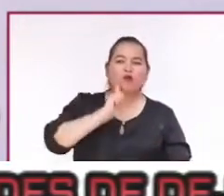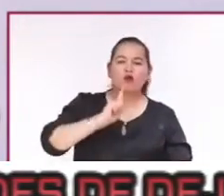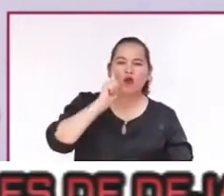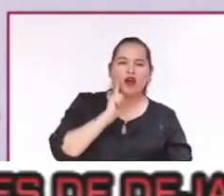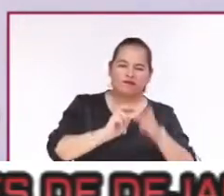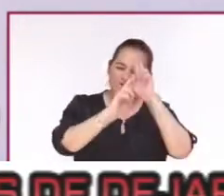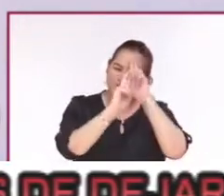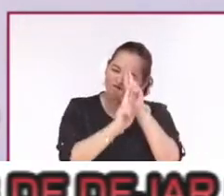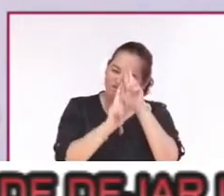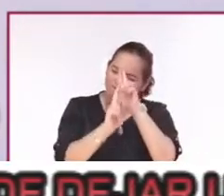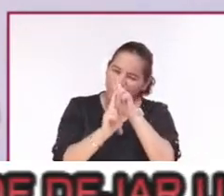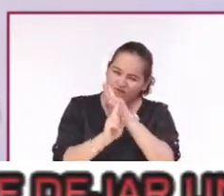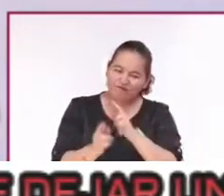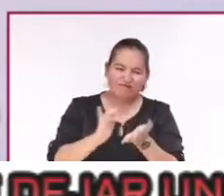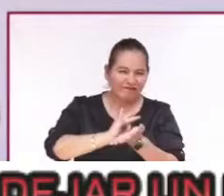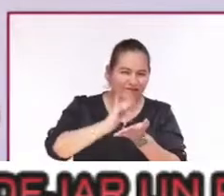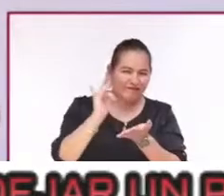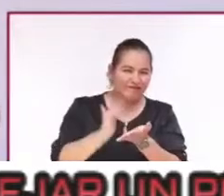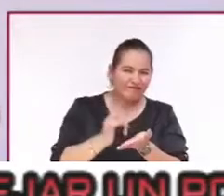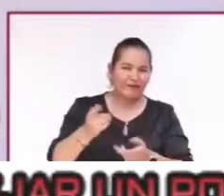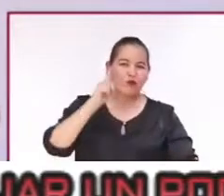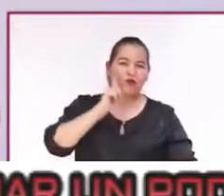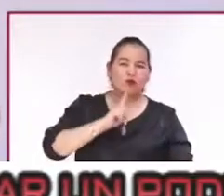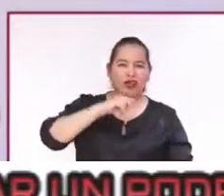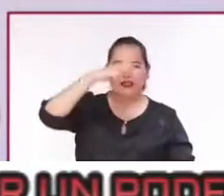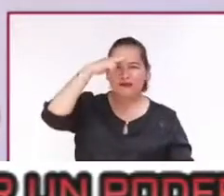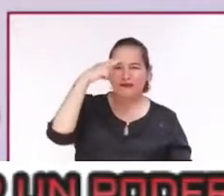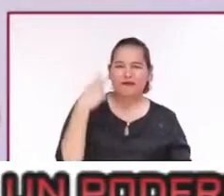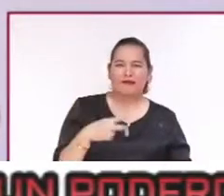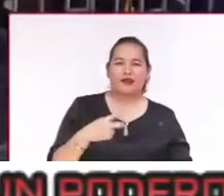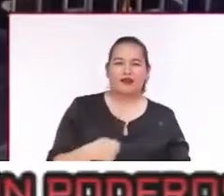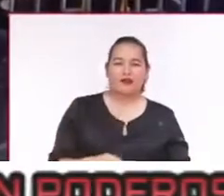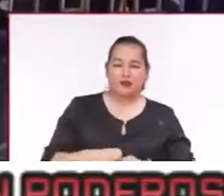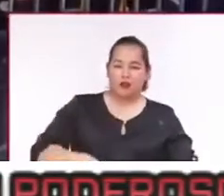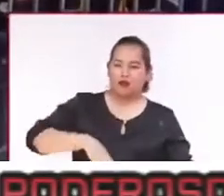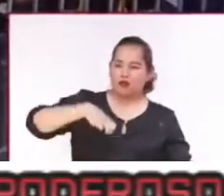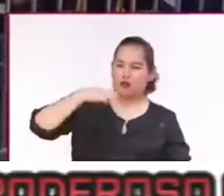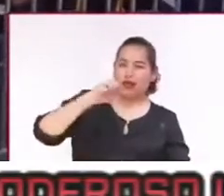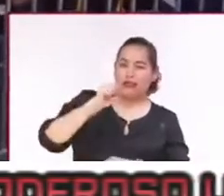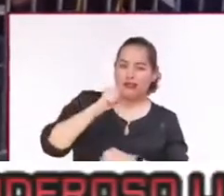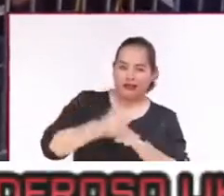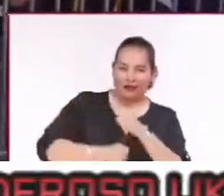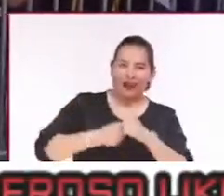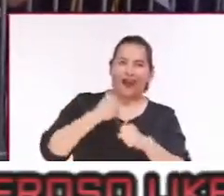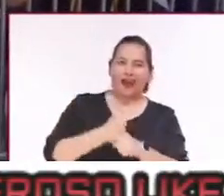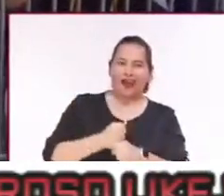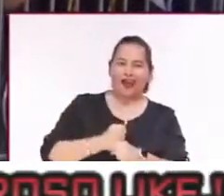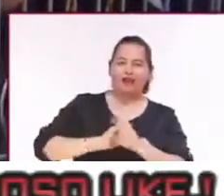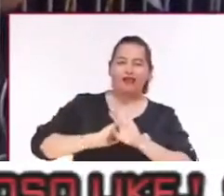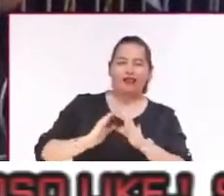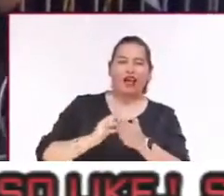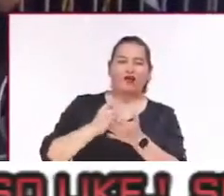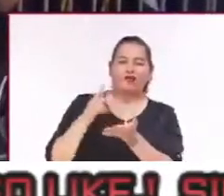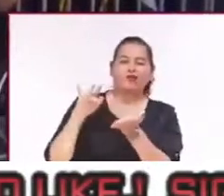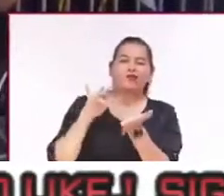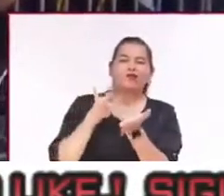mujeres mexicanas. Y cuando lleguen a los 60 años van a tener un